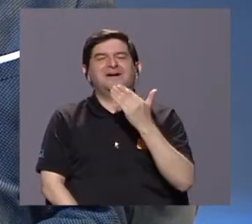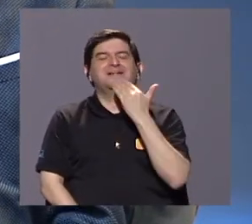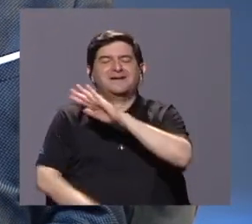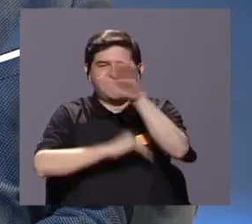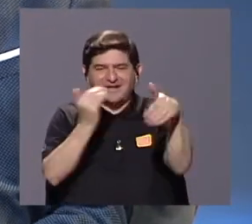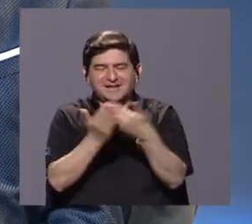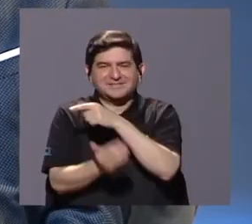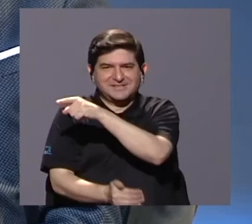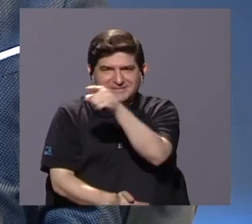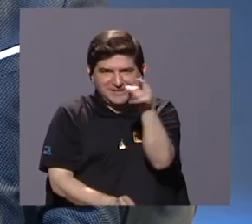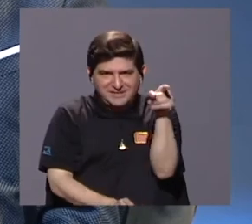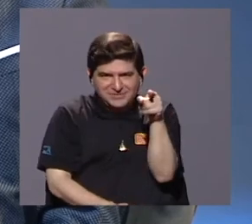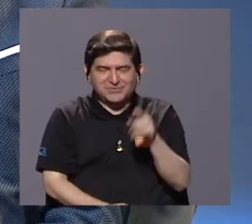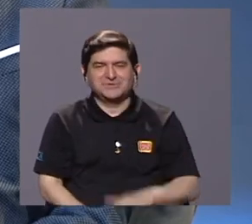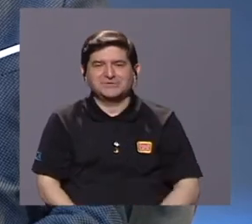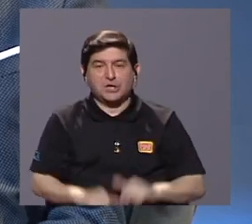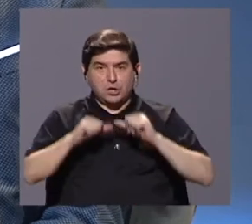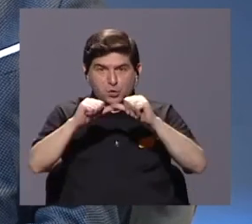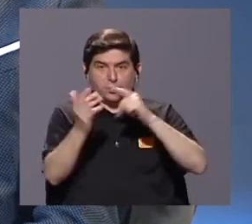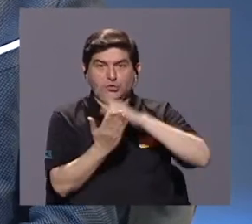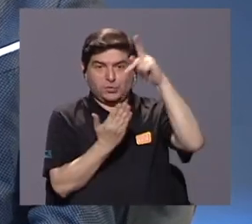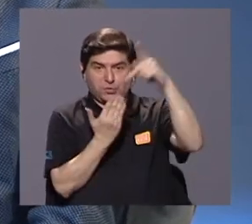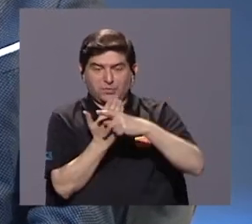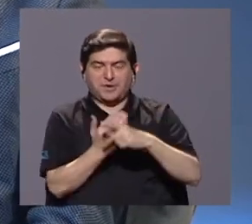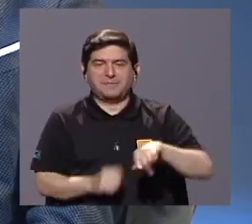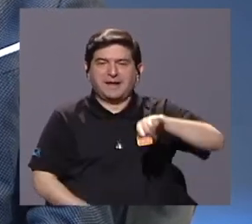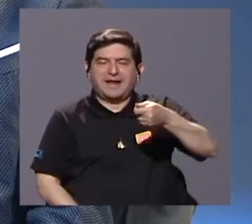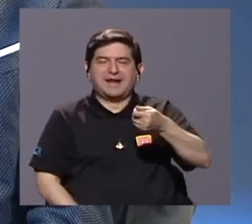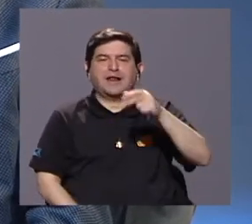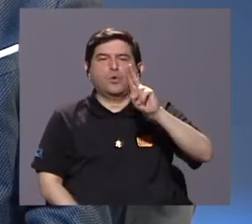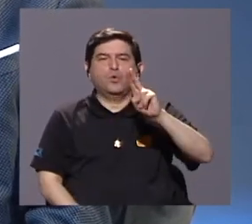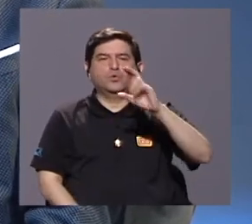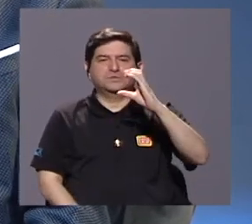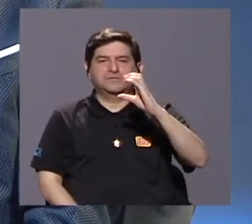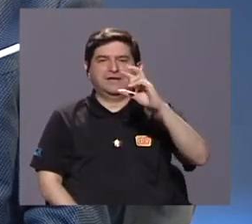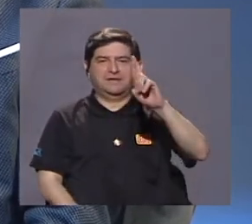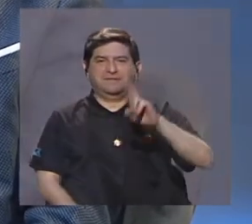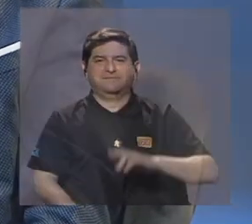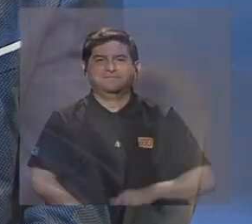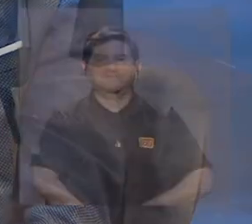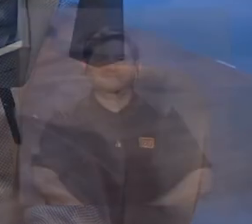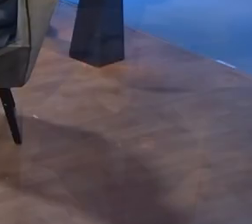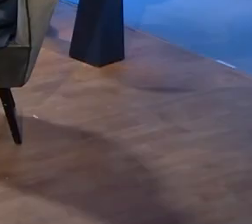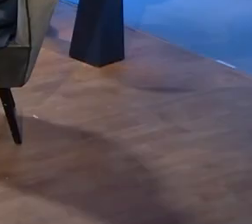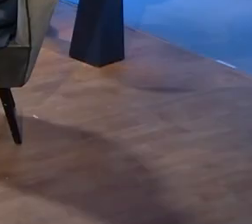Gracias a todas y todos ustedes. Continúen con la programación de Canal UCR.